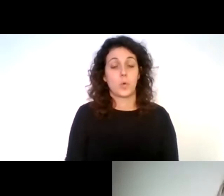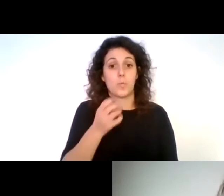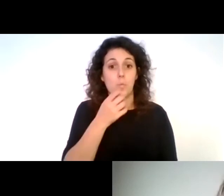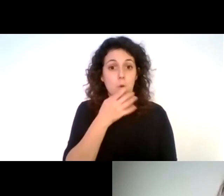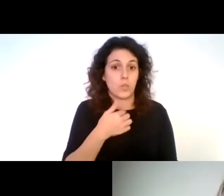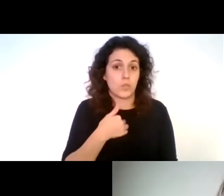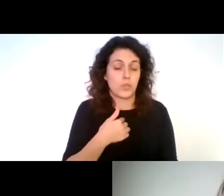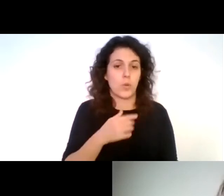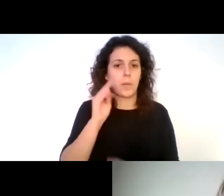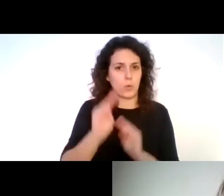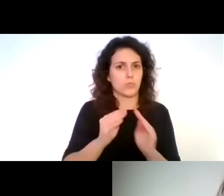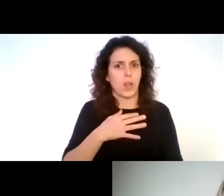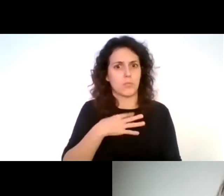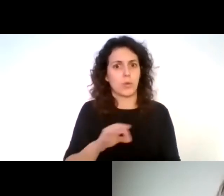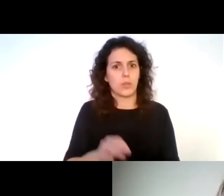puedo hacer alguna pregunta.